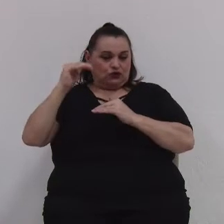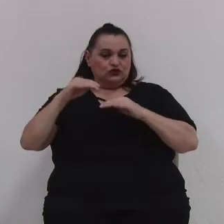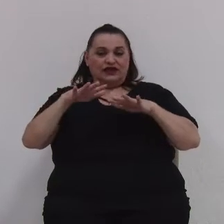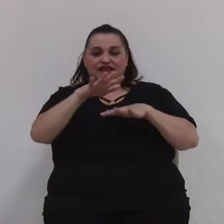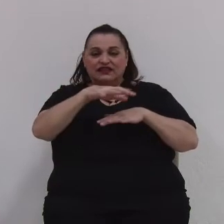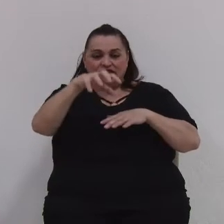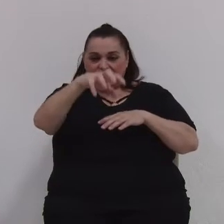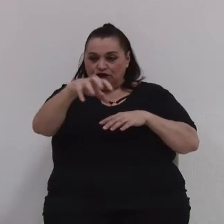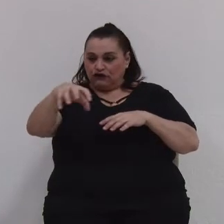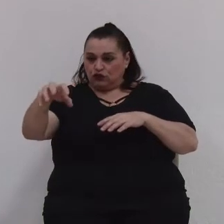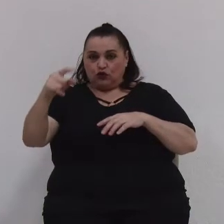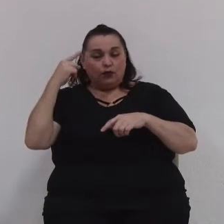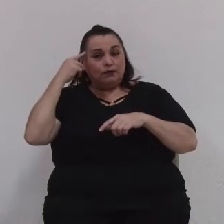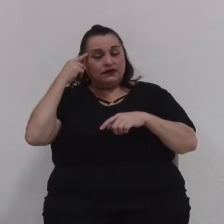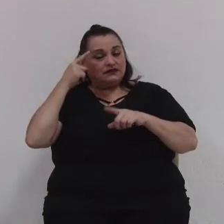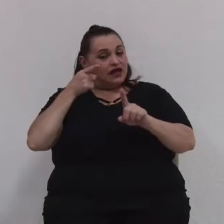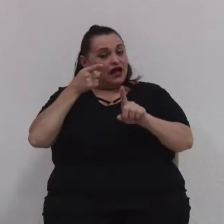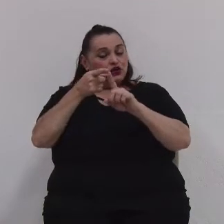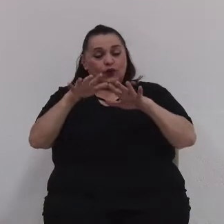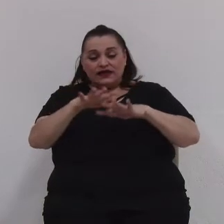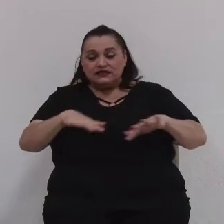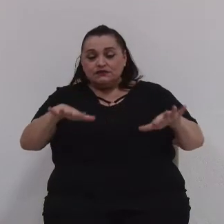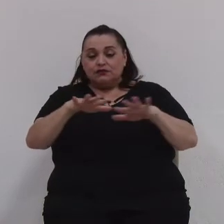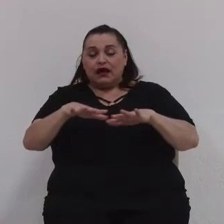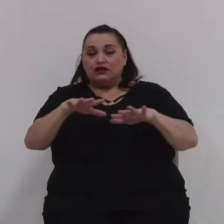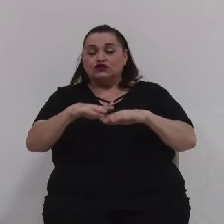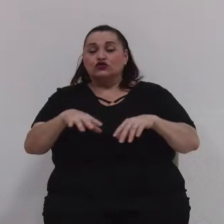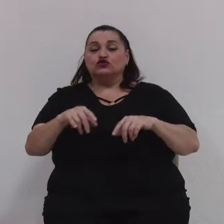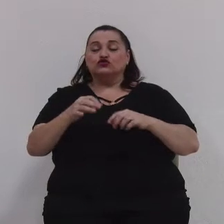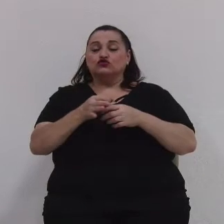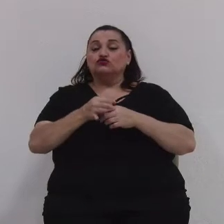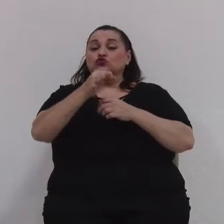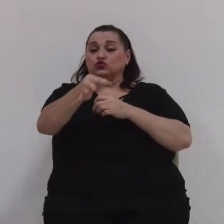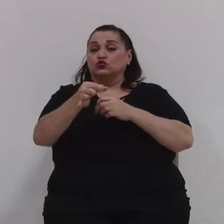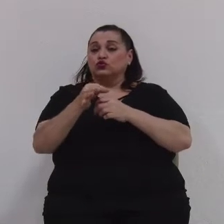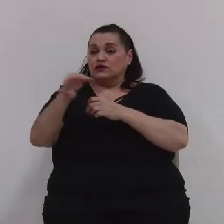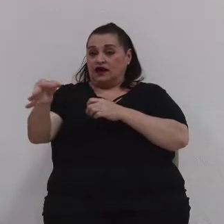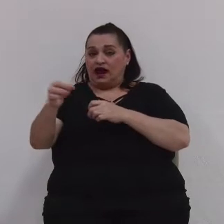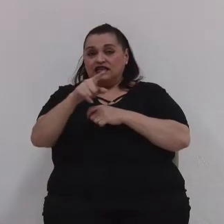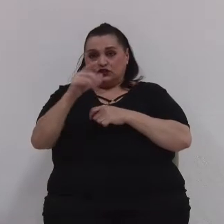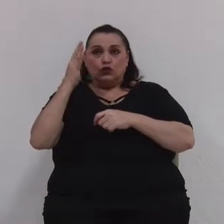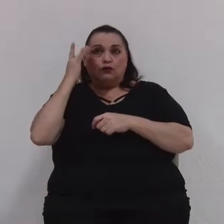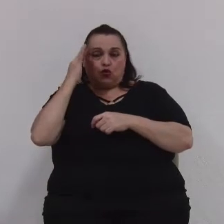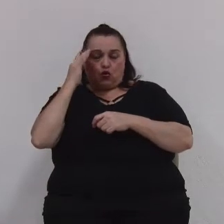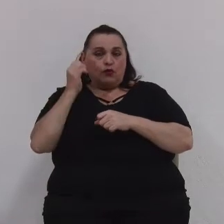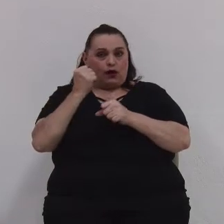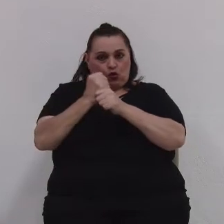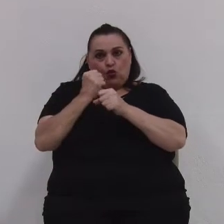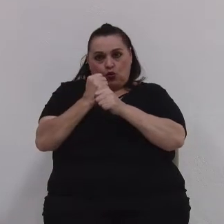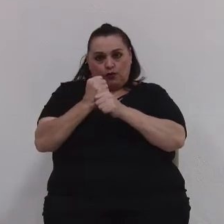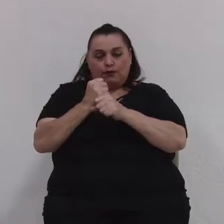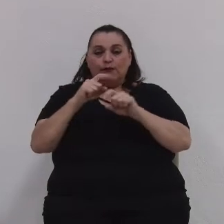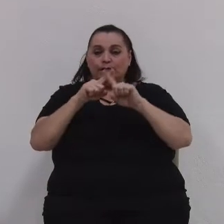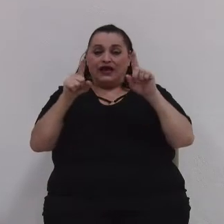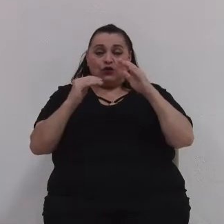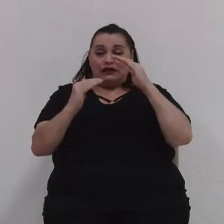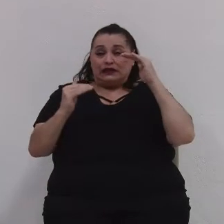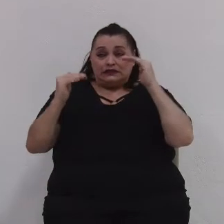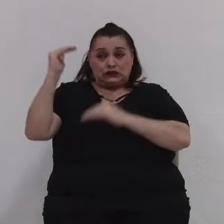territoriales, pensando en espacios urbanos y rurales, que por supuesto es algo que preocupa y ocupa, pero las